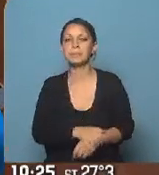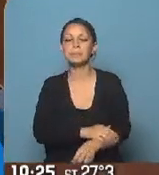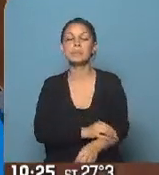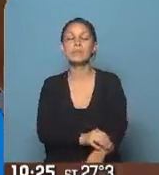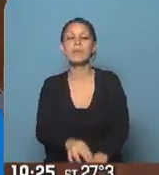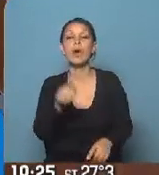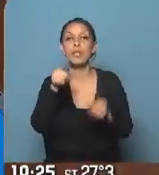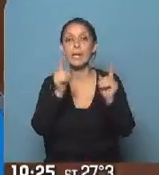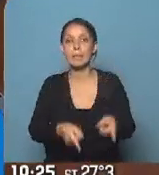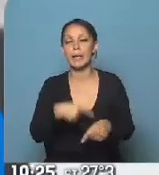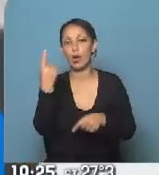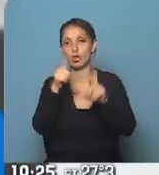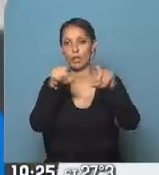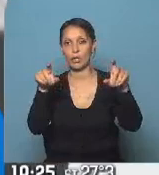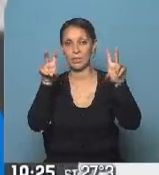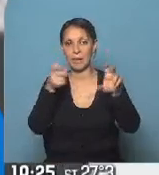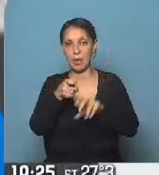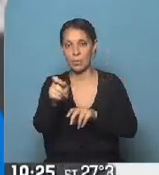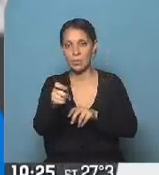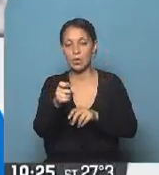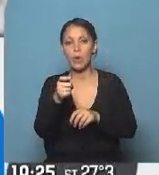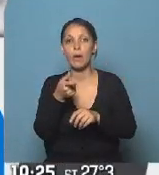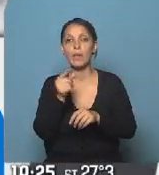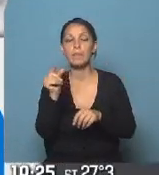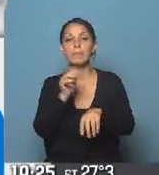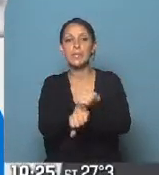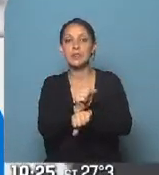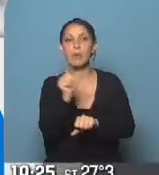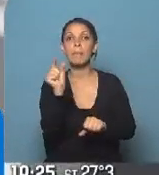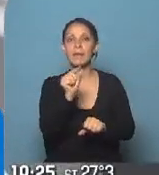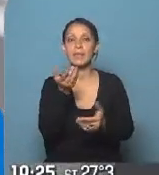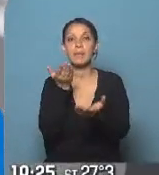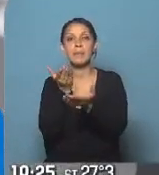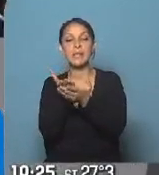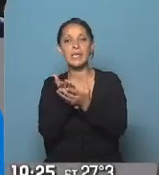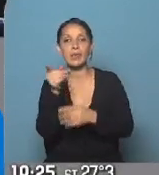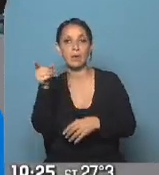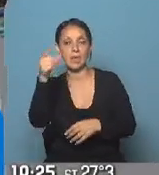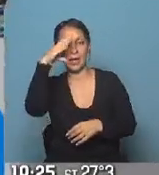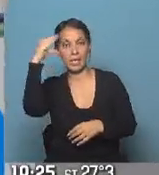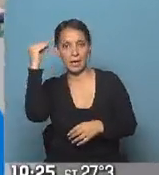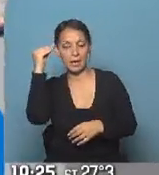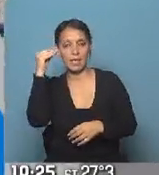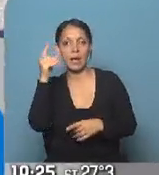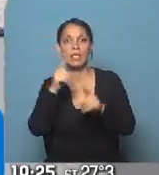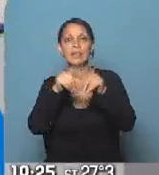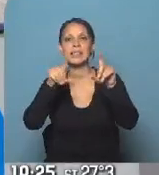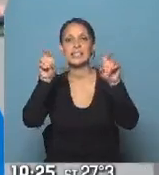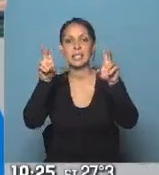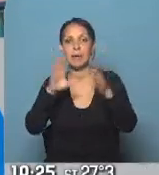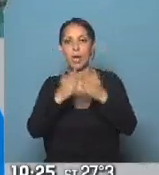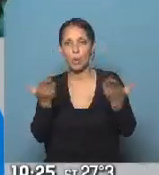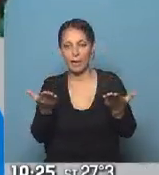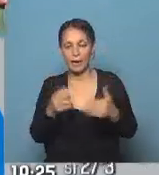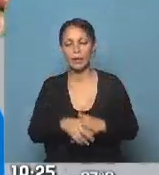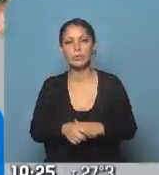la otra causa que es el procesamiento con prisión preventiva y pedido de detención del expresidente por el tema de los cuadernos. Exacto.